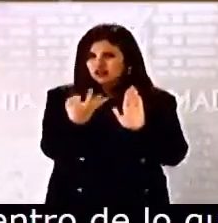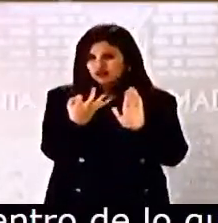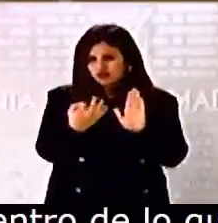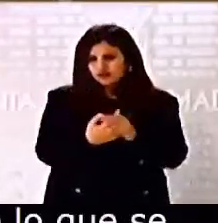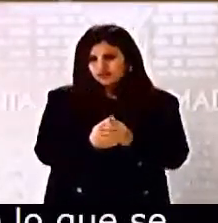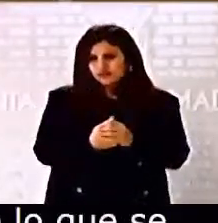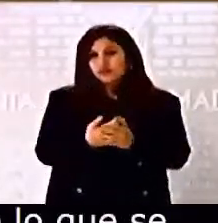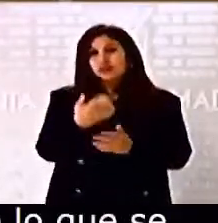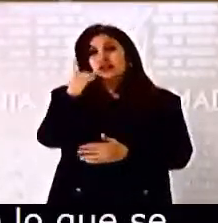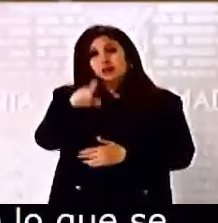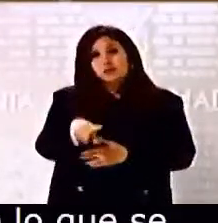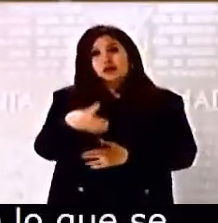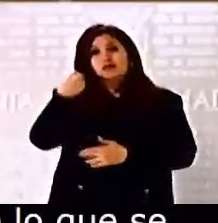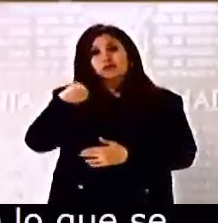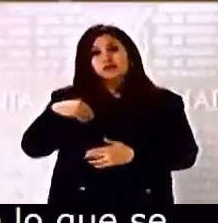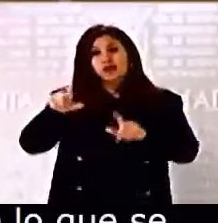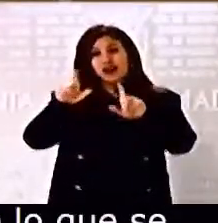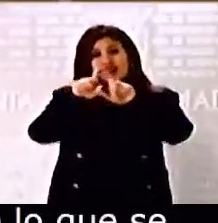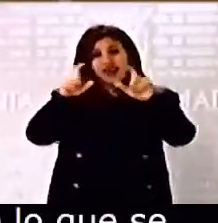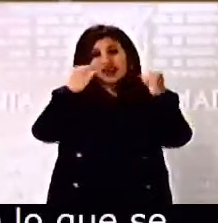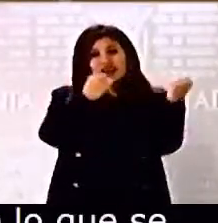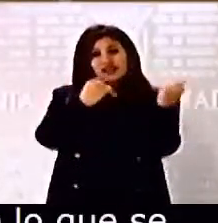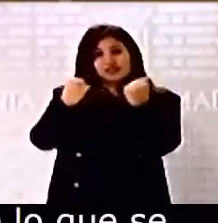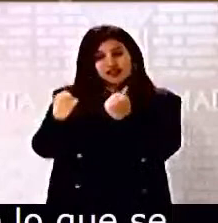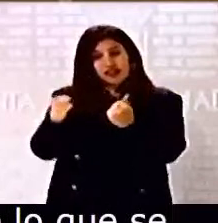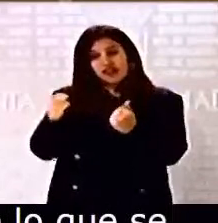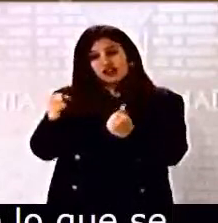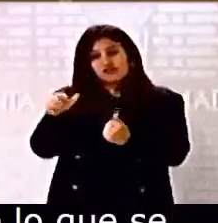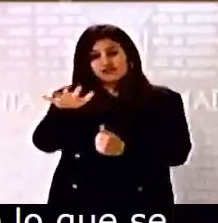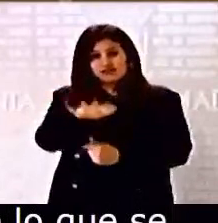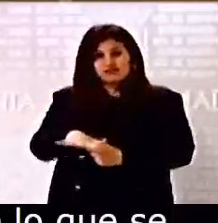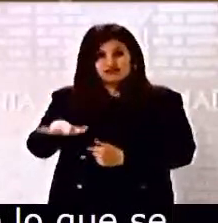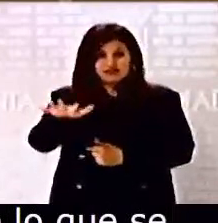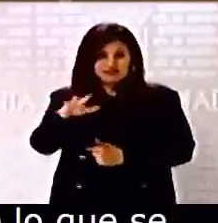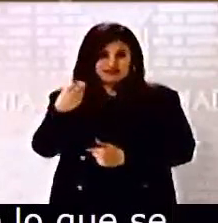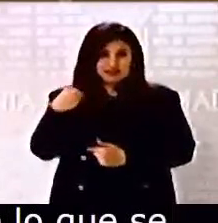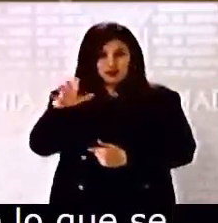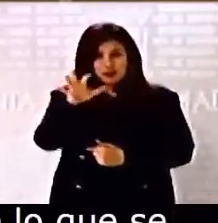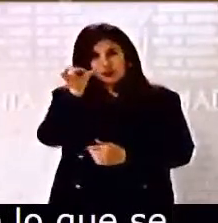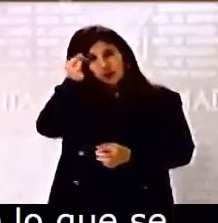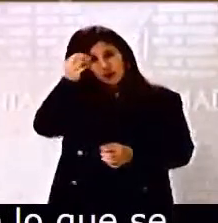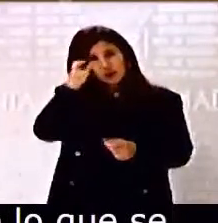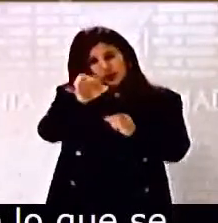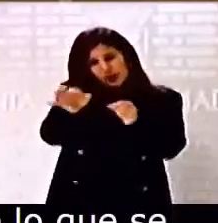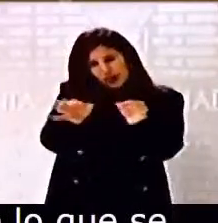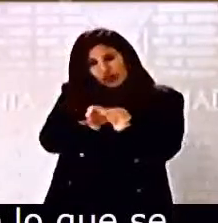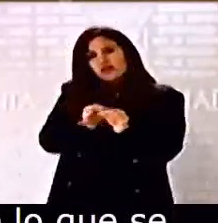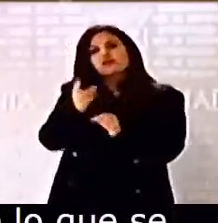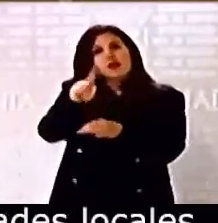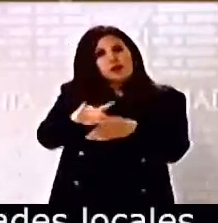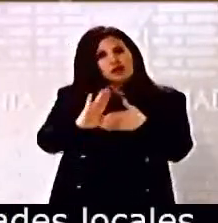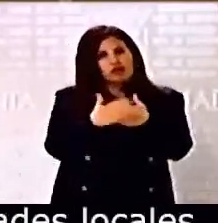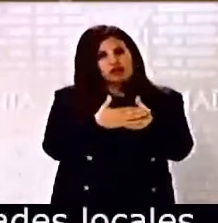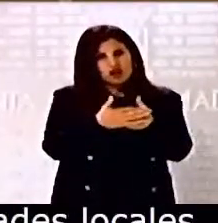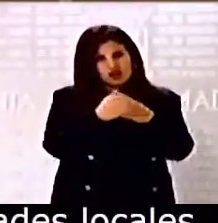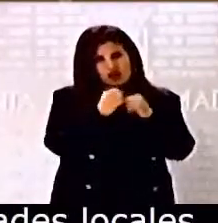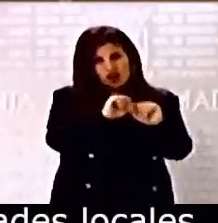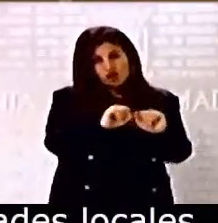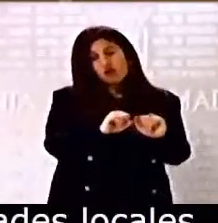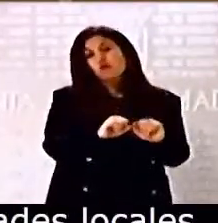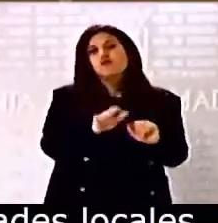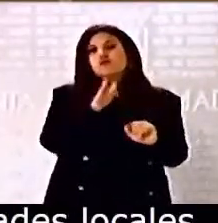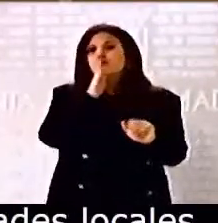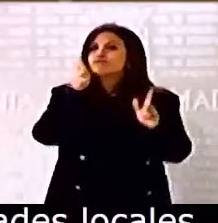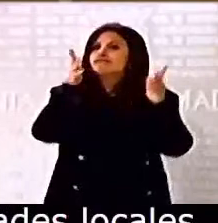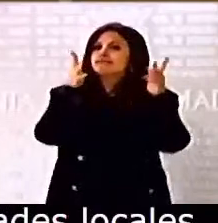quedan perimetradas esas entidades locales menores, con la recomendación de